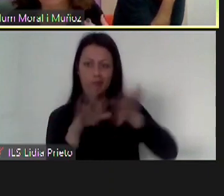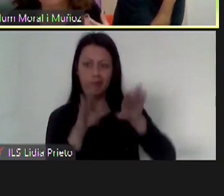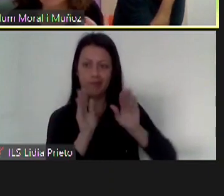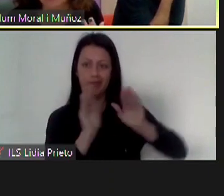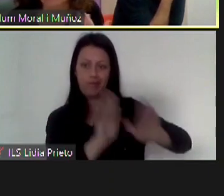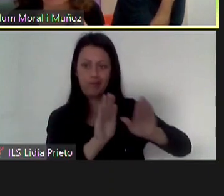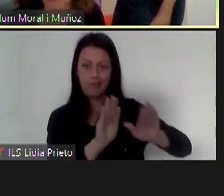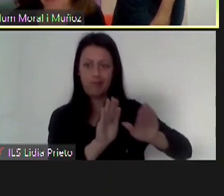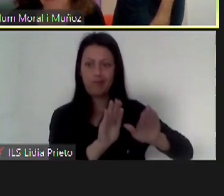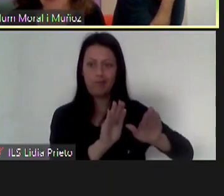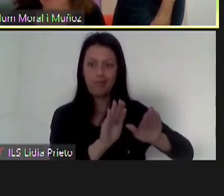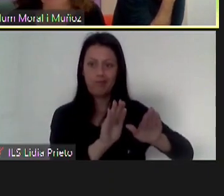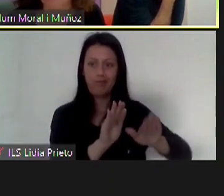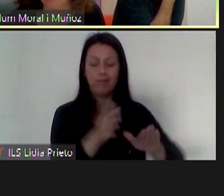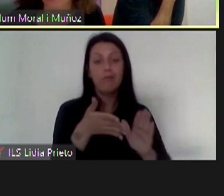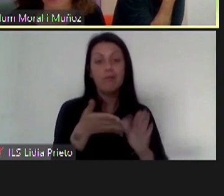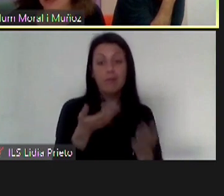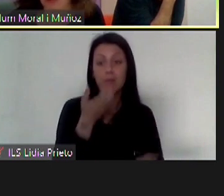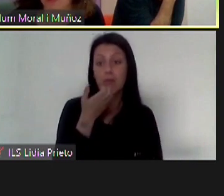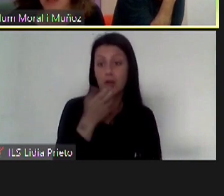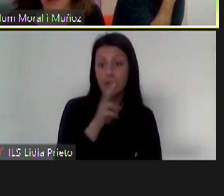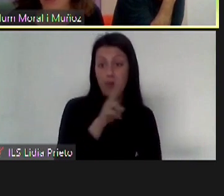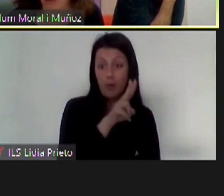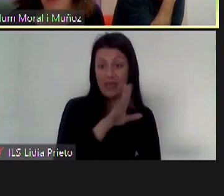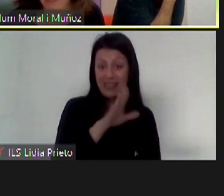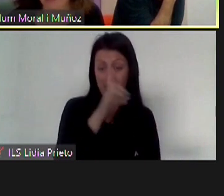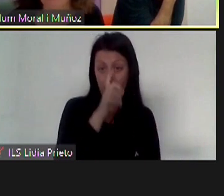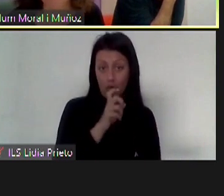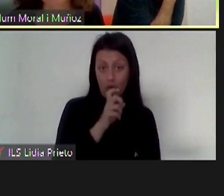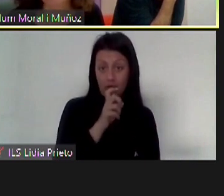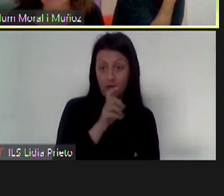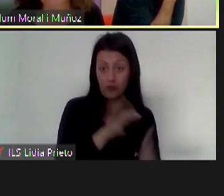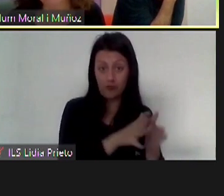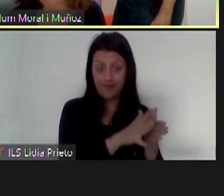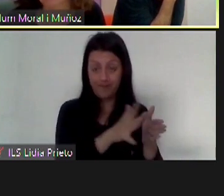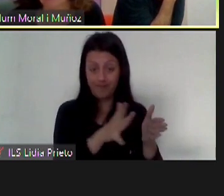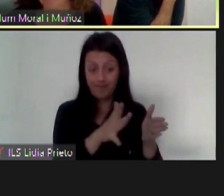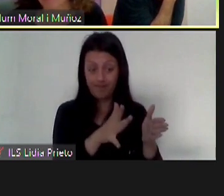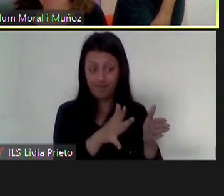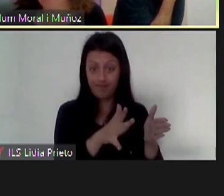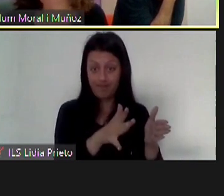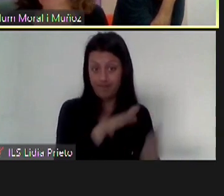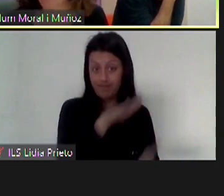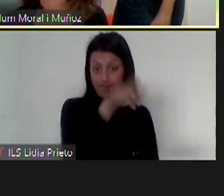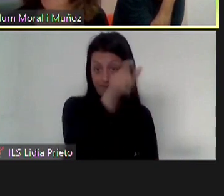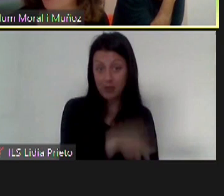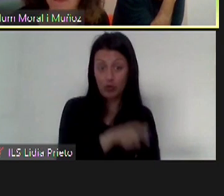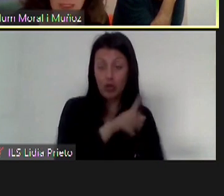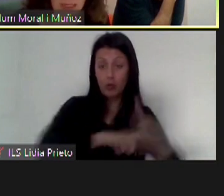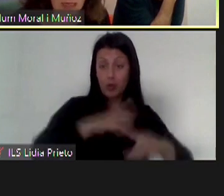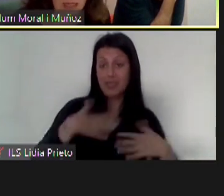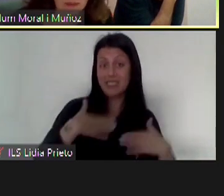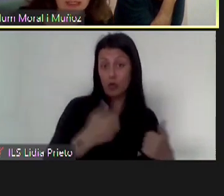años, el nivel de cronicidad de esa persona y de deterioro cognitivo no va a ser la misma que alguien desde que en el primer momento esté tratado